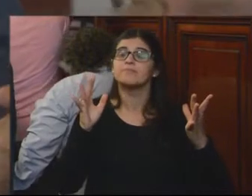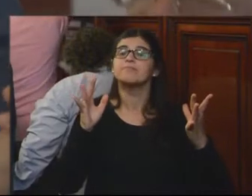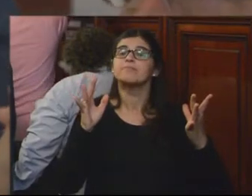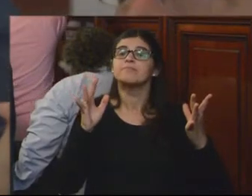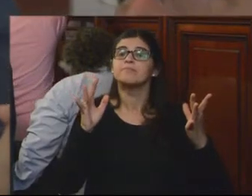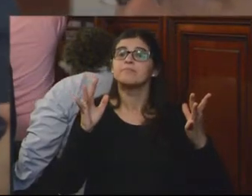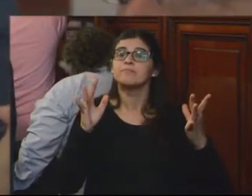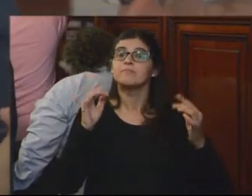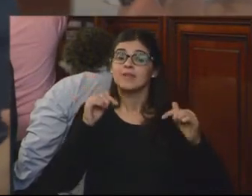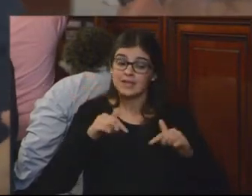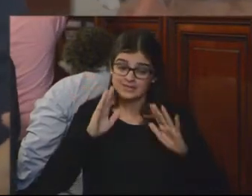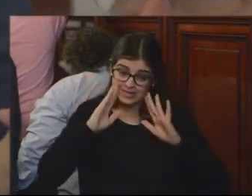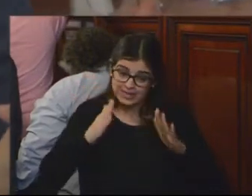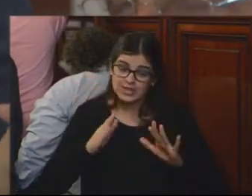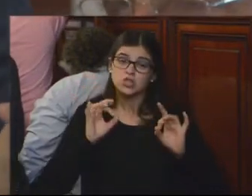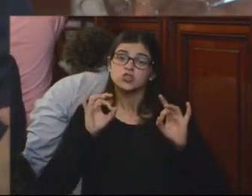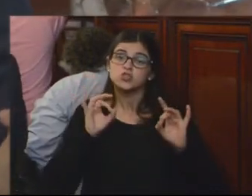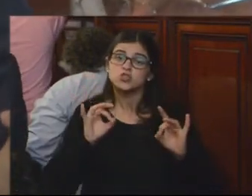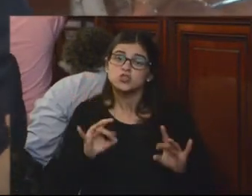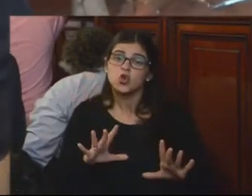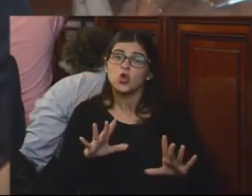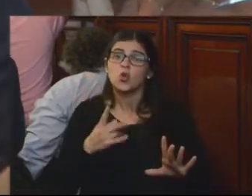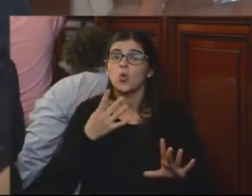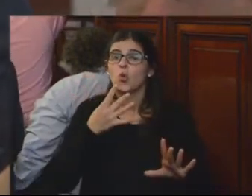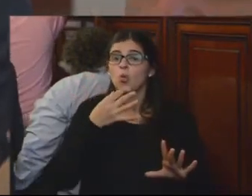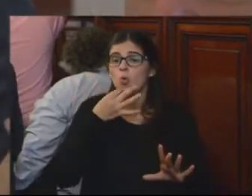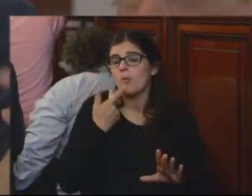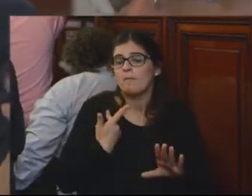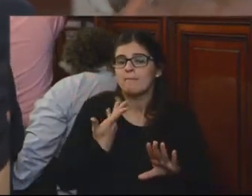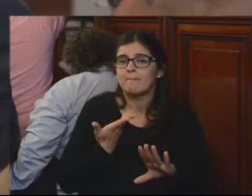en ese sentido sólo me cabe hacer un pedido